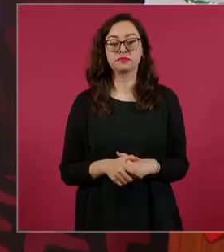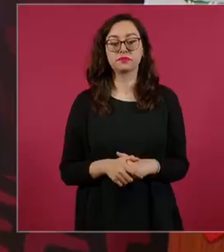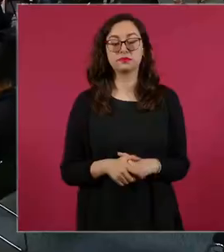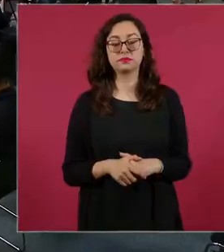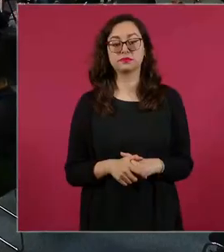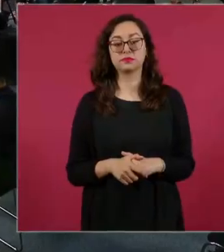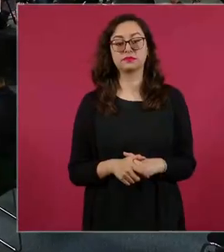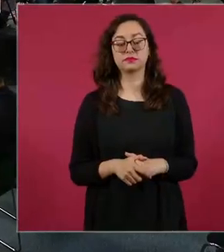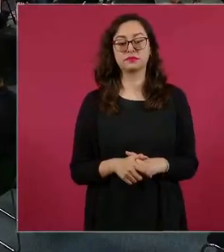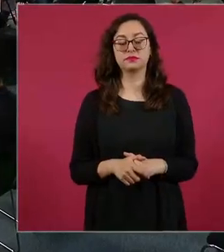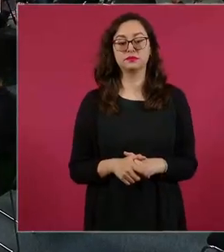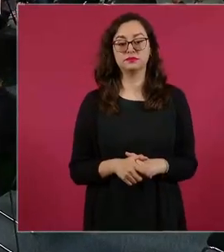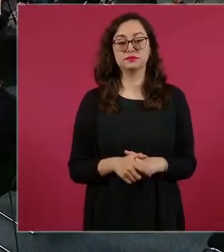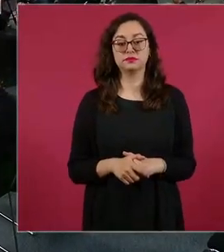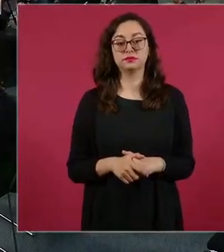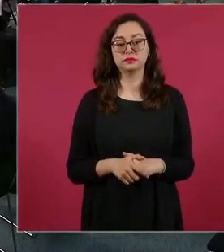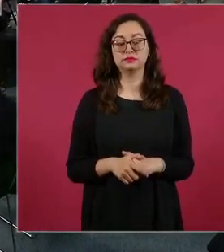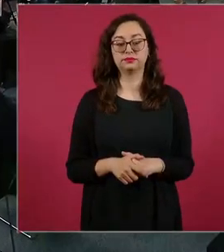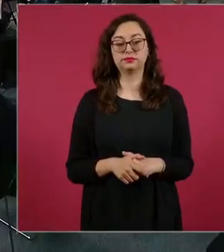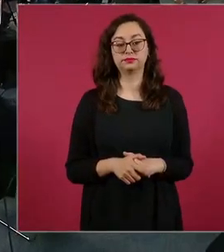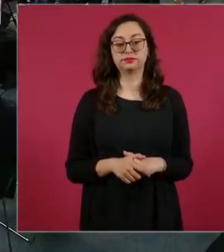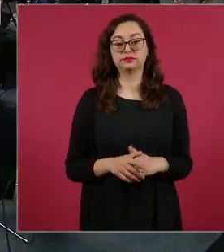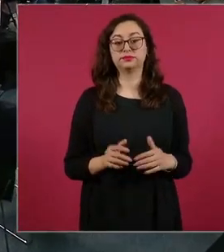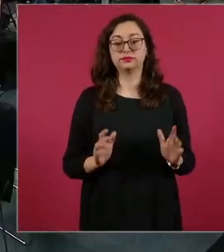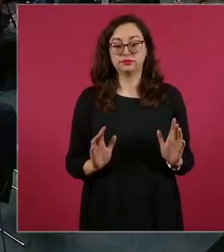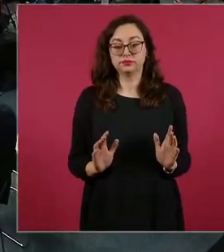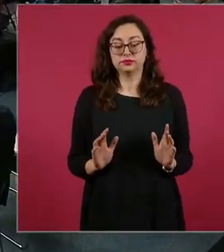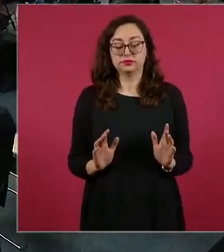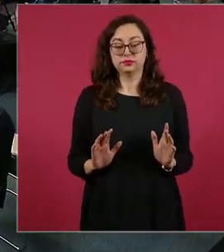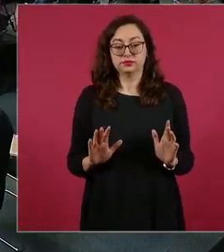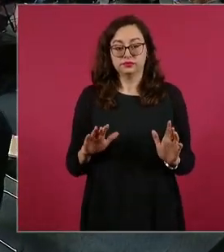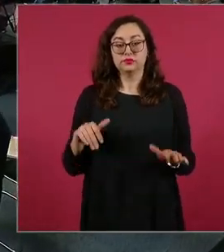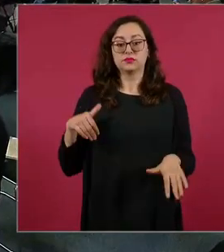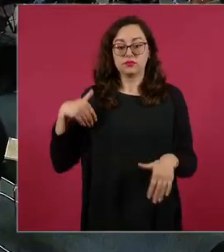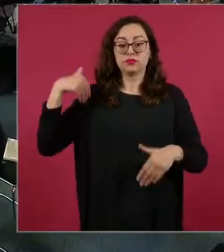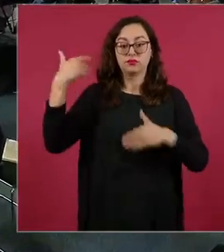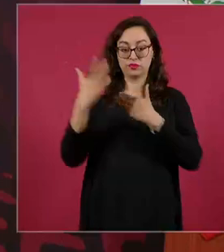a decir ahora que ya no voy a escuchar nada pero de todas formas